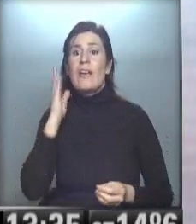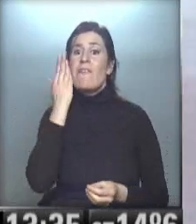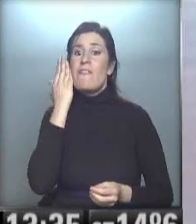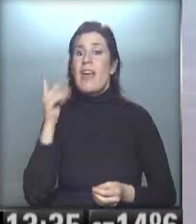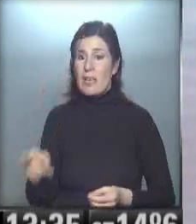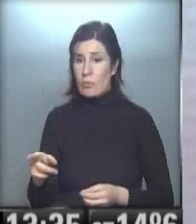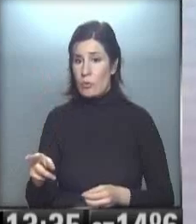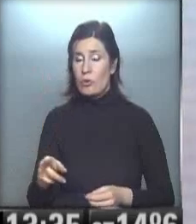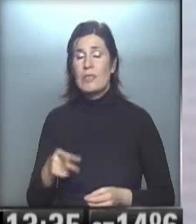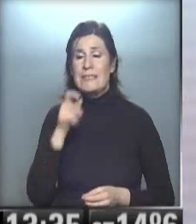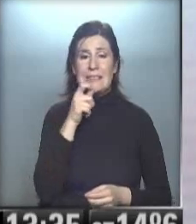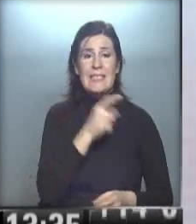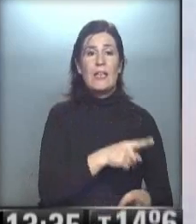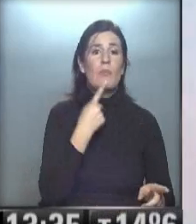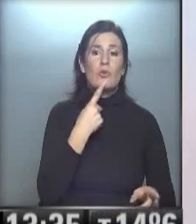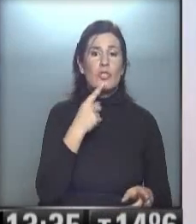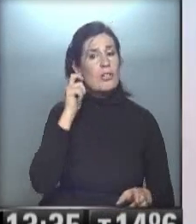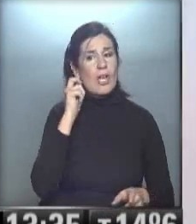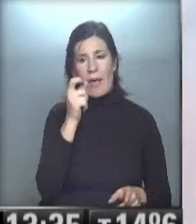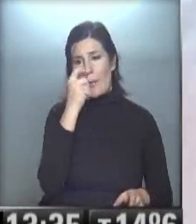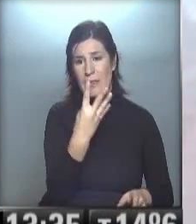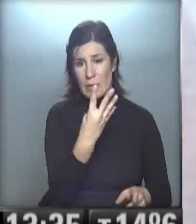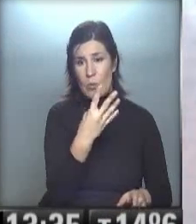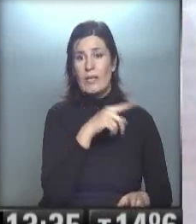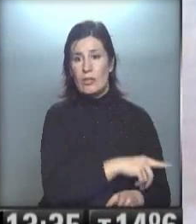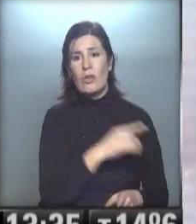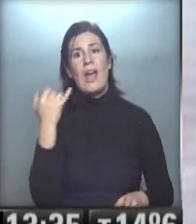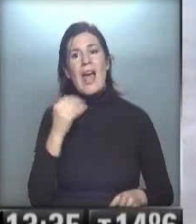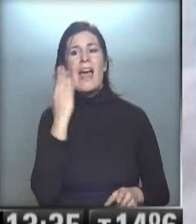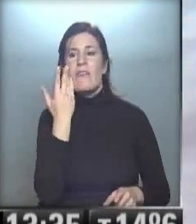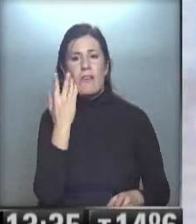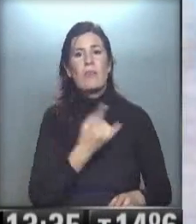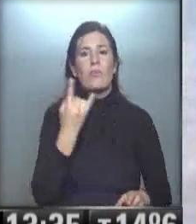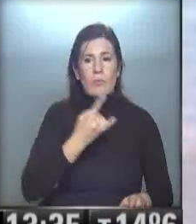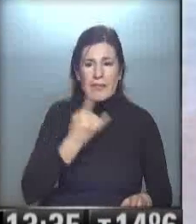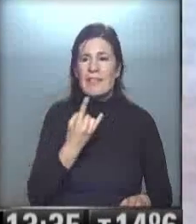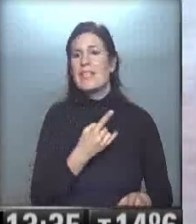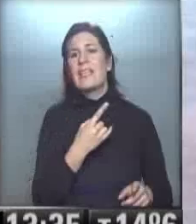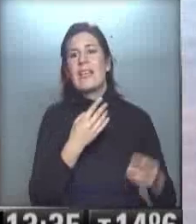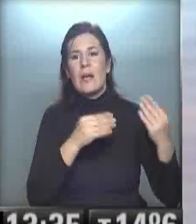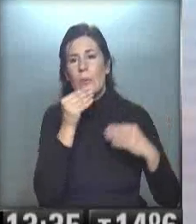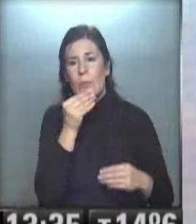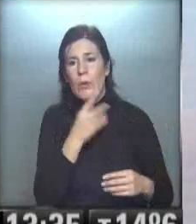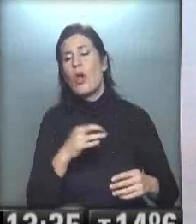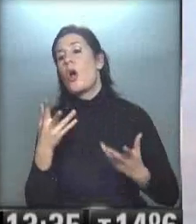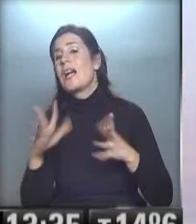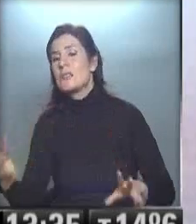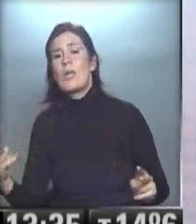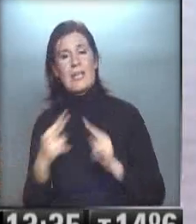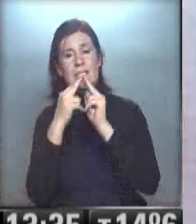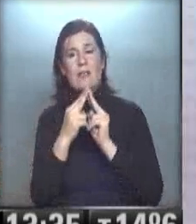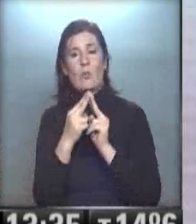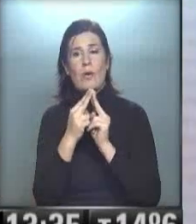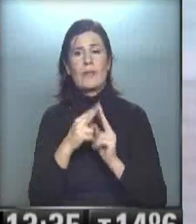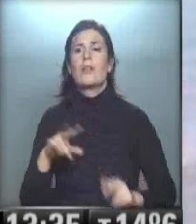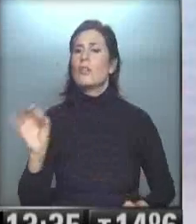chico, no es ningún chico, ya tiene 24 años, tenía una identidad falsa y la contactó así, si fue una casualidad. Por lo que sabemos, ella